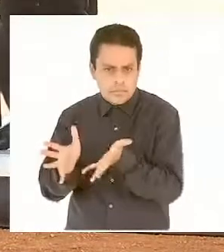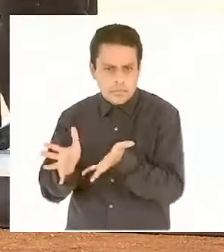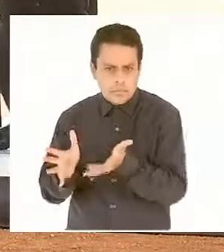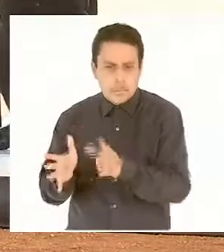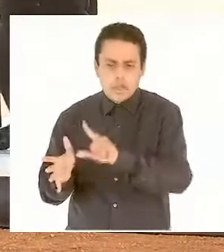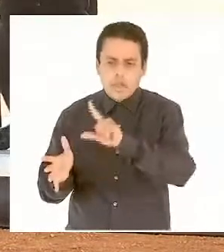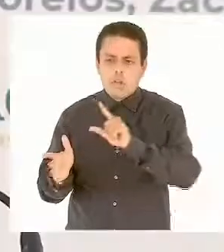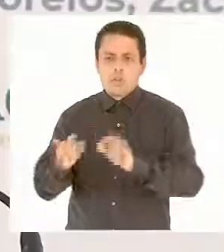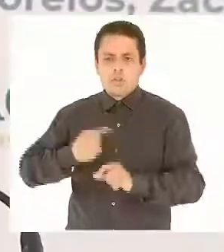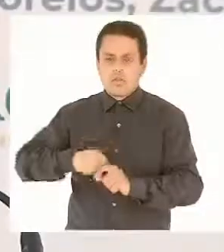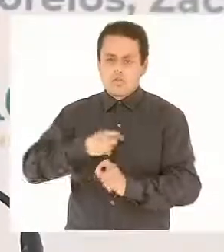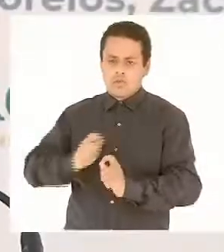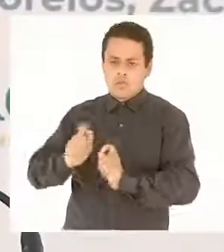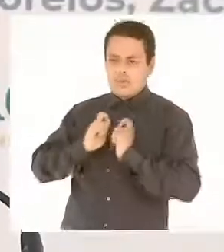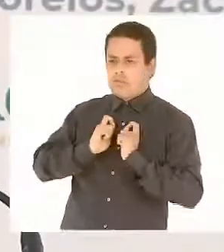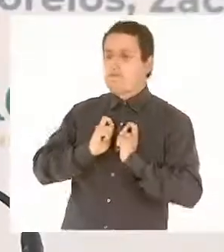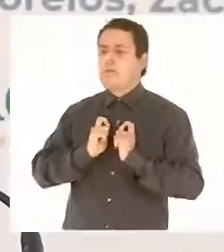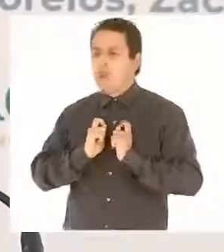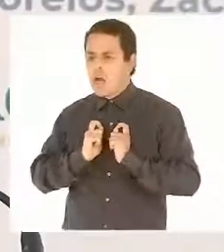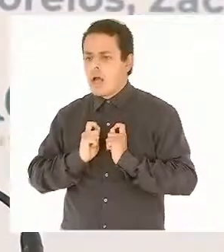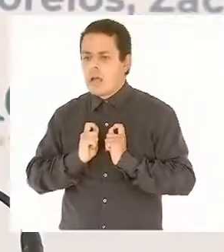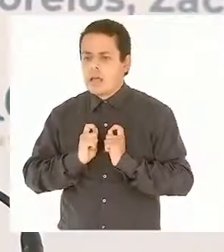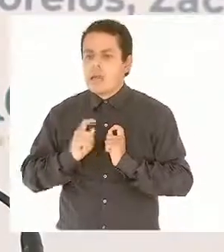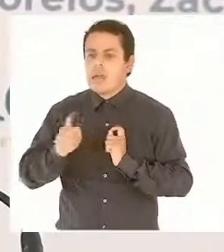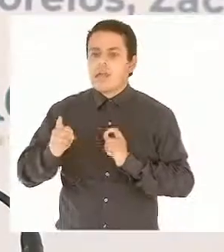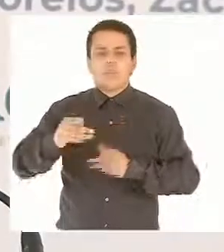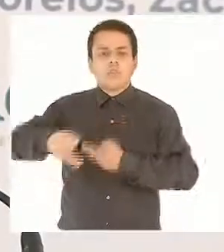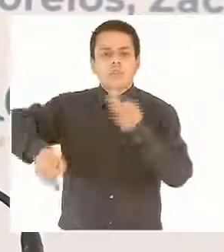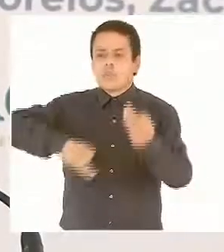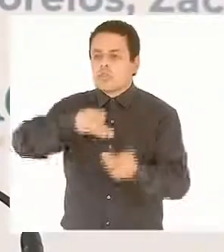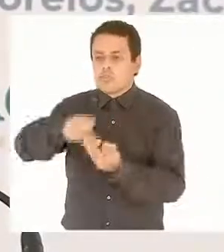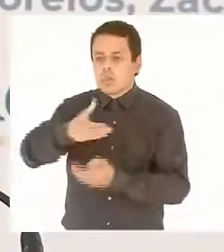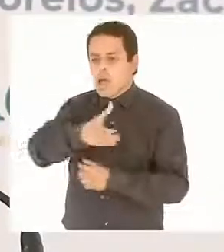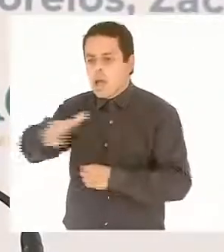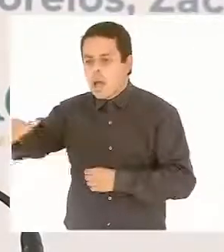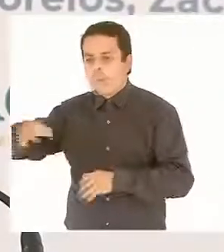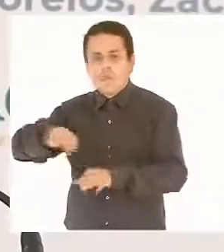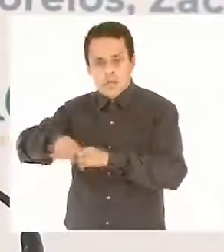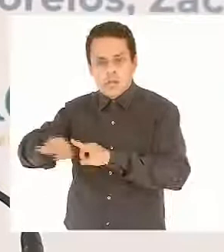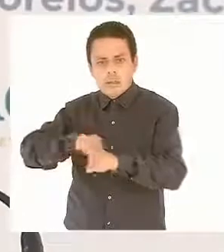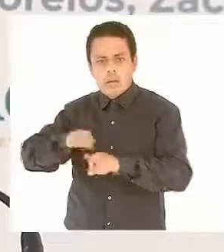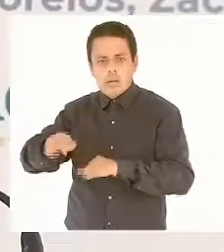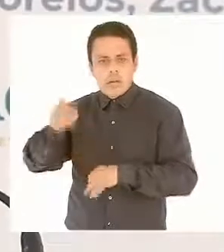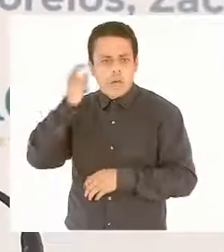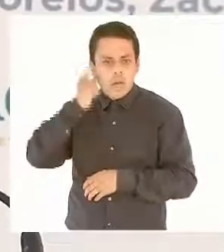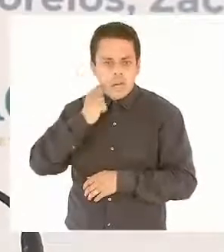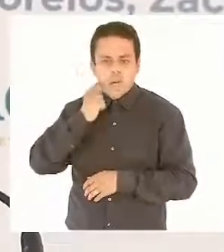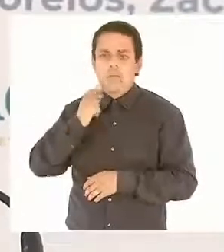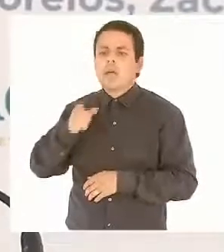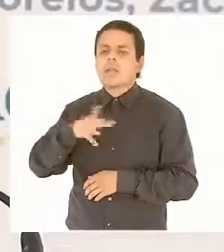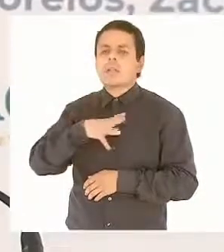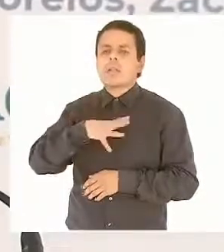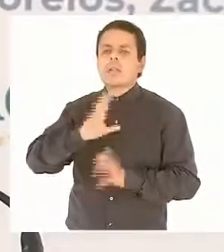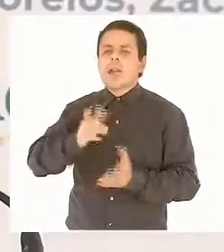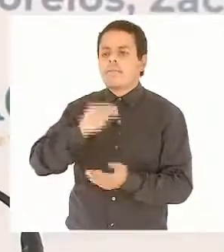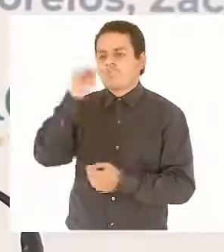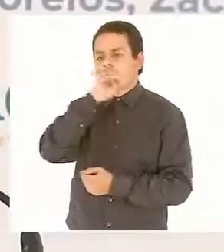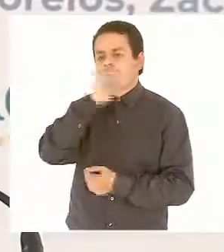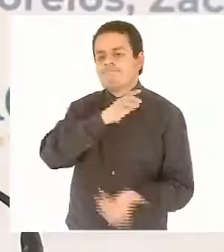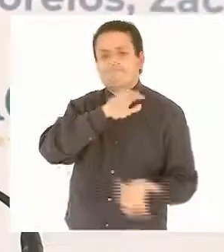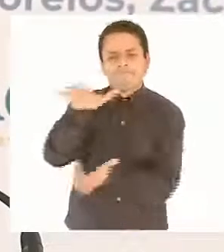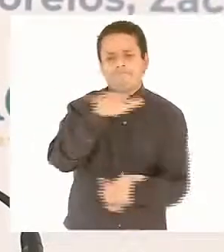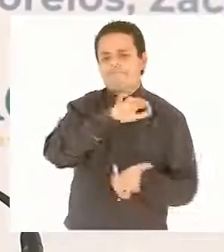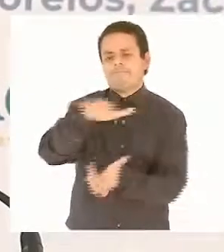hicimos cargo, todos los productores de Guerrero tienen fertilizante gratuito,